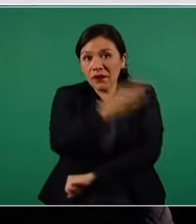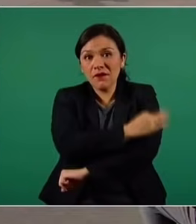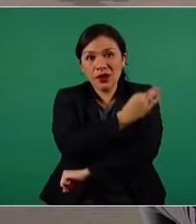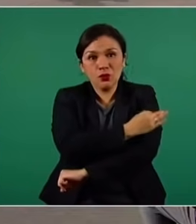esto es tóxico